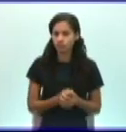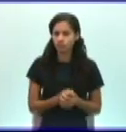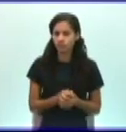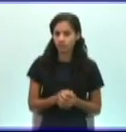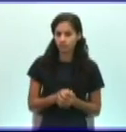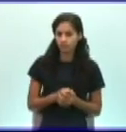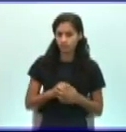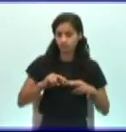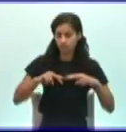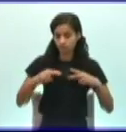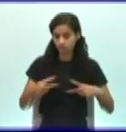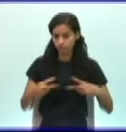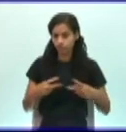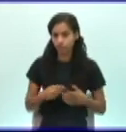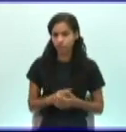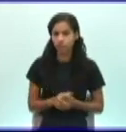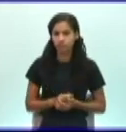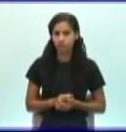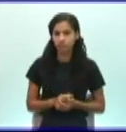repetir.